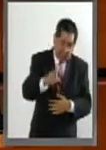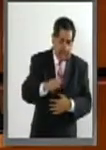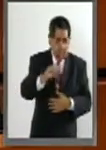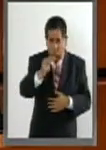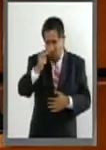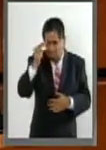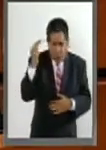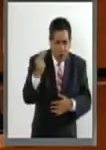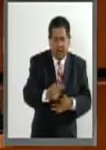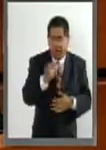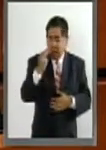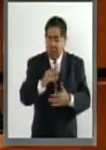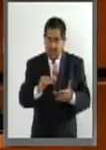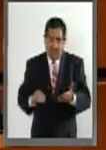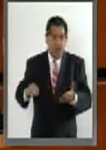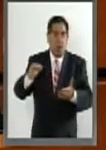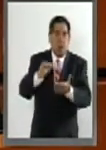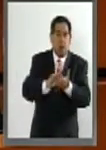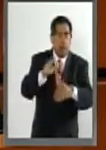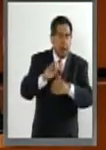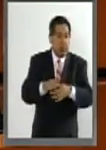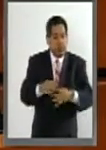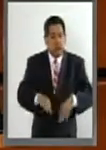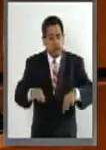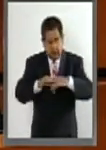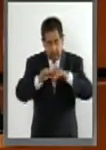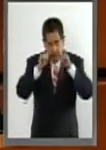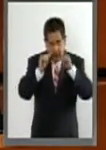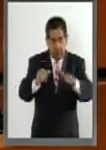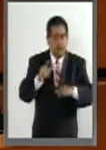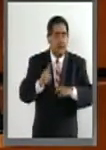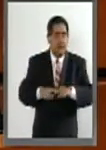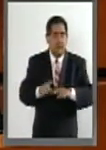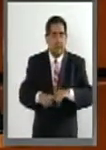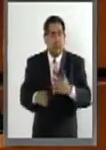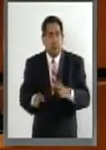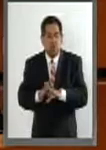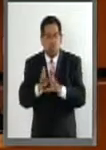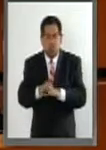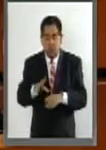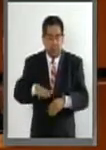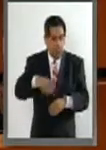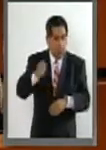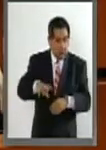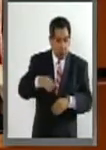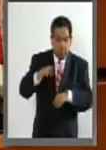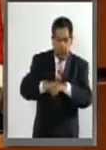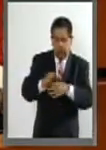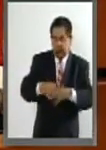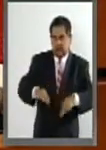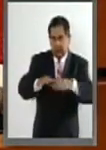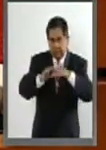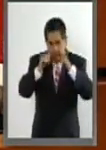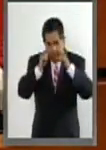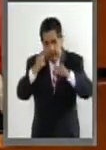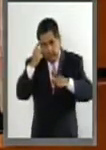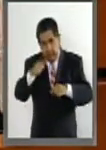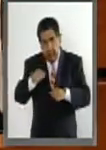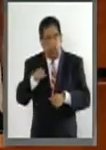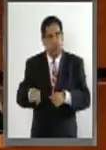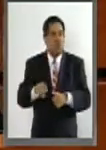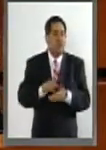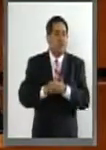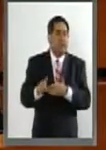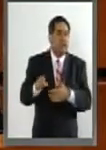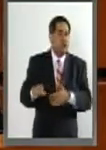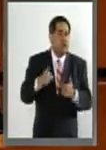urgente implementar acciones que fortalezcan los esfuerzos para garantizar que sus